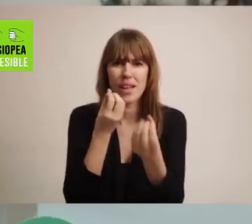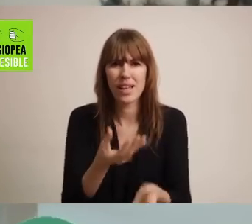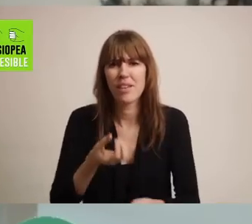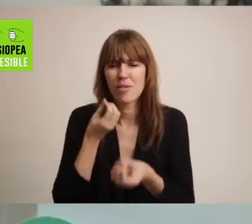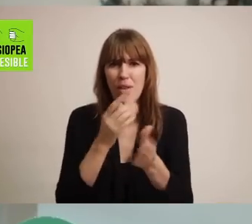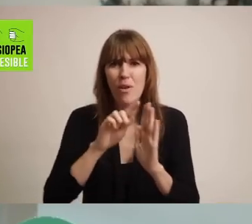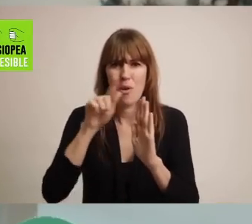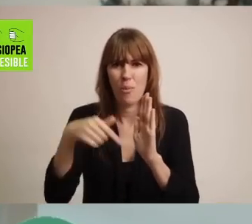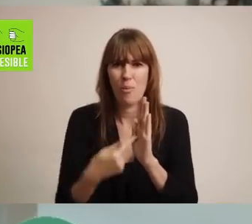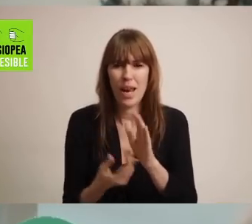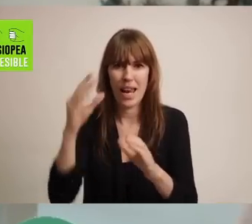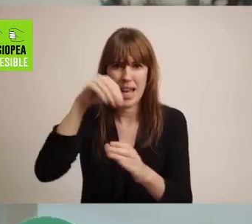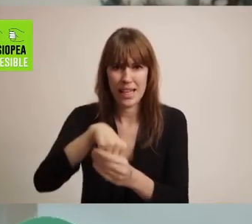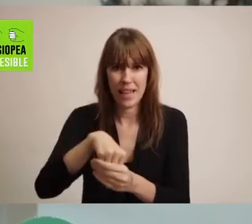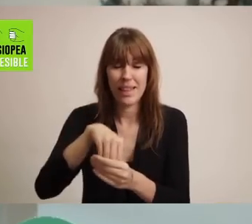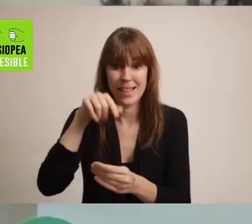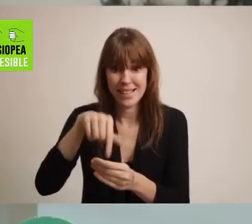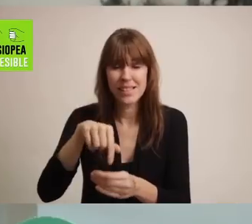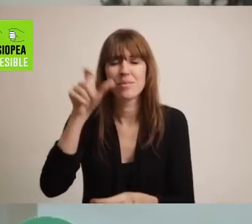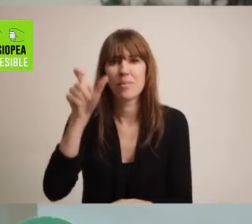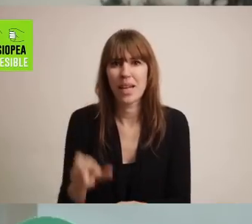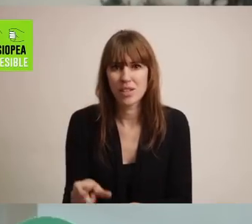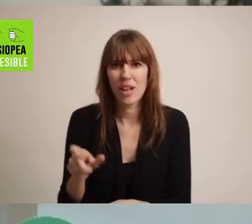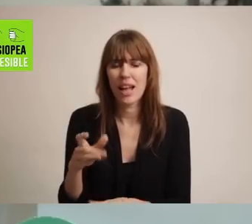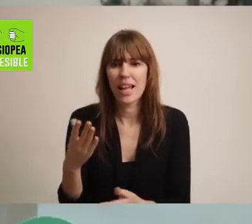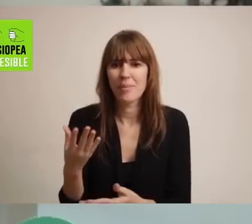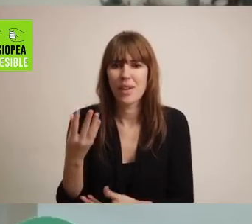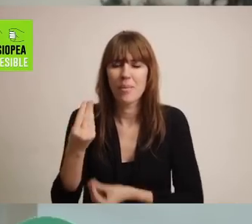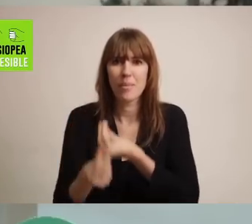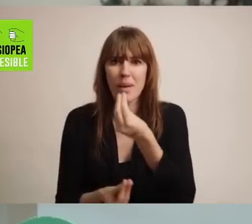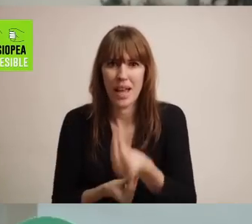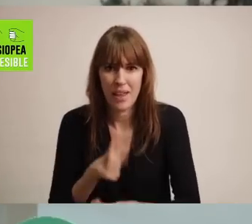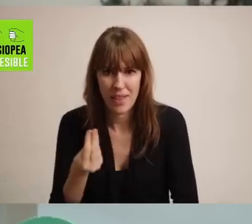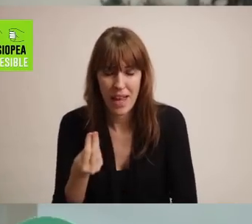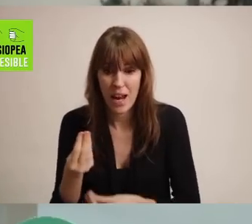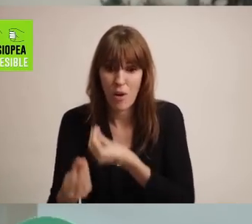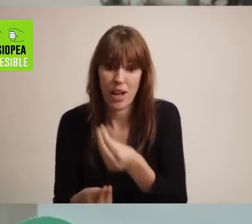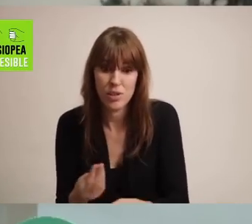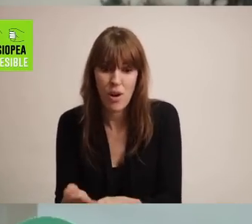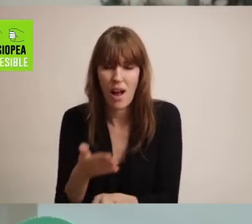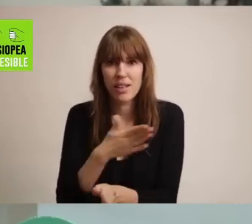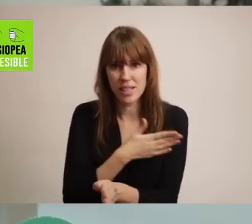información de lo que la persona viene a realizar, también lo que ha hecho antes,